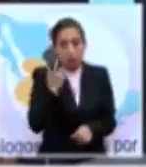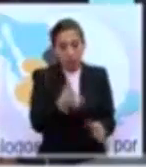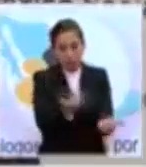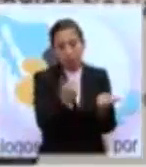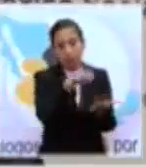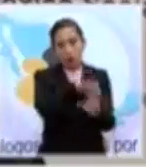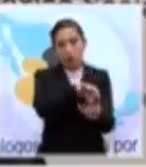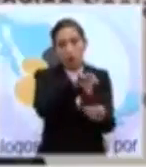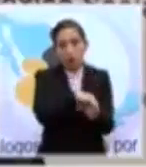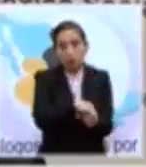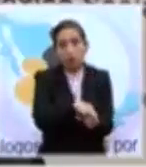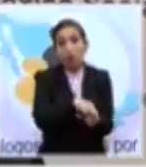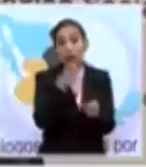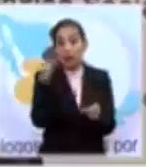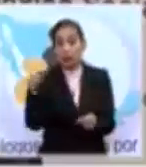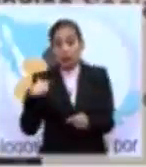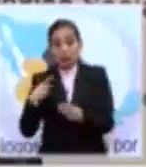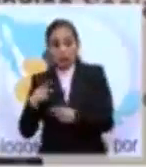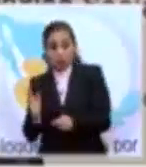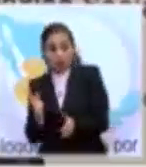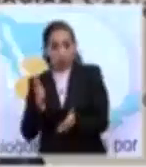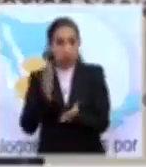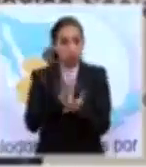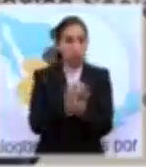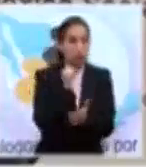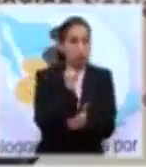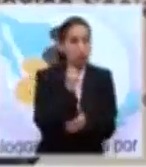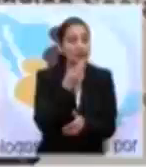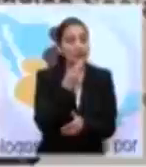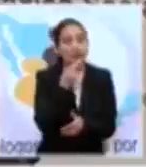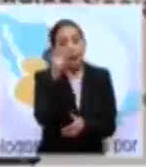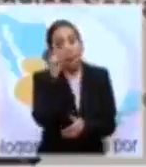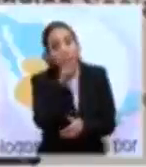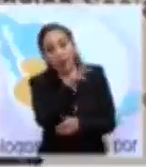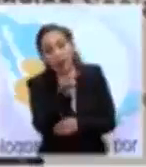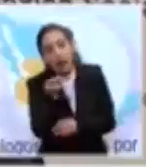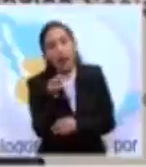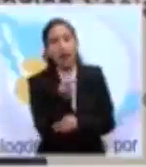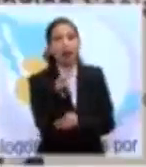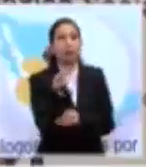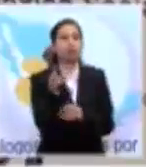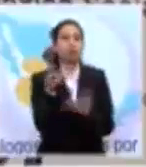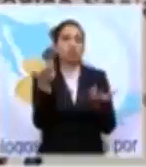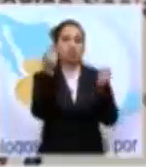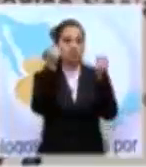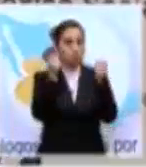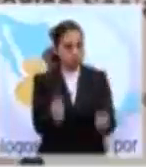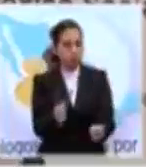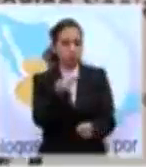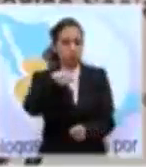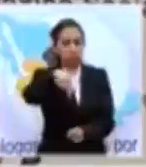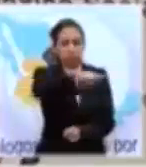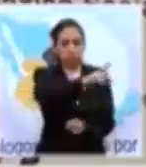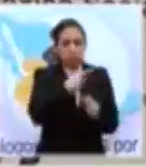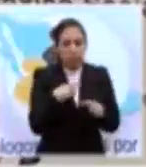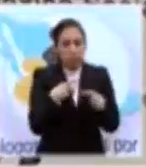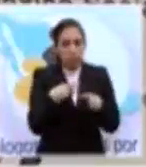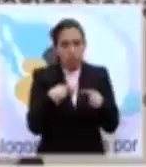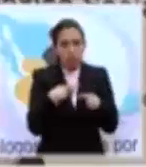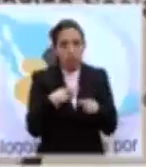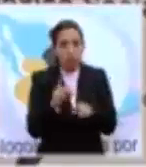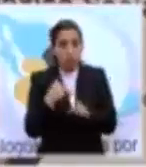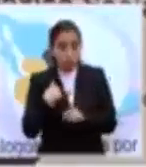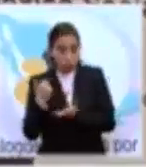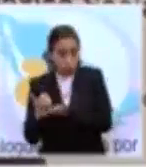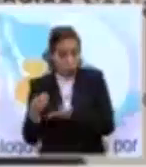fiscal un tamiz especial por parte del Senado que nos permita de alguna manera garantizarle a los ciudadanos que